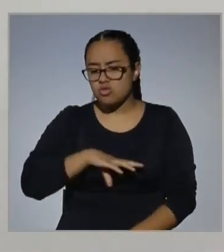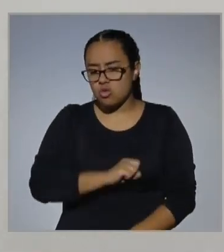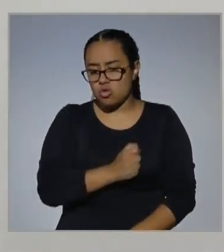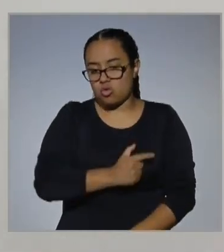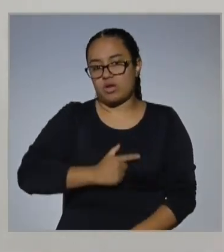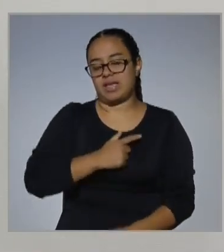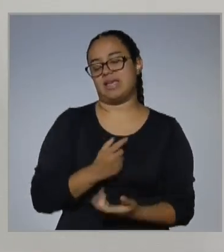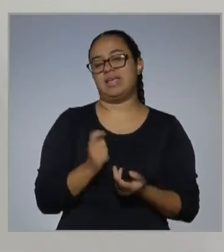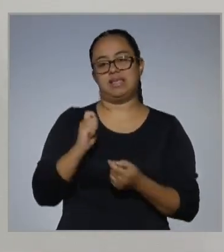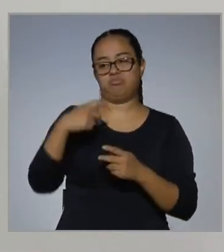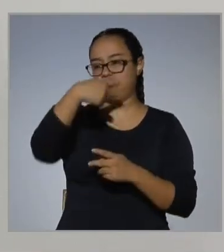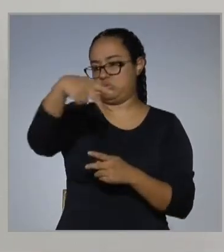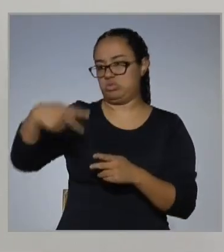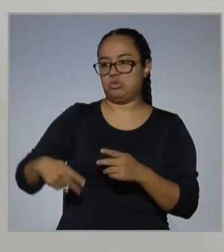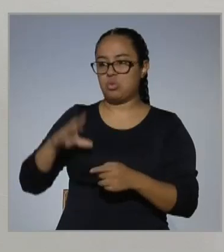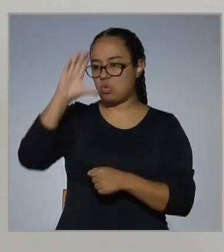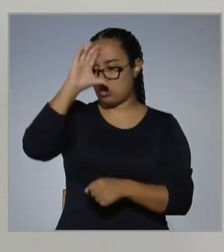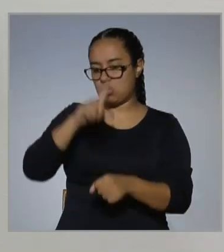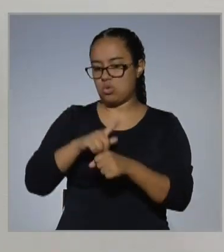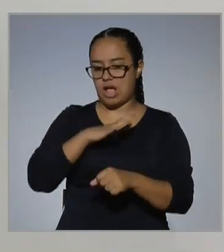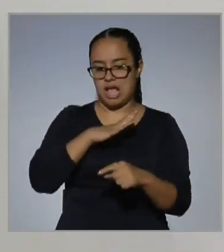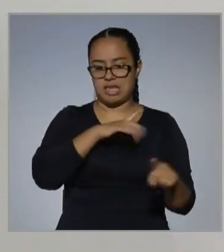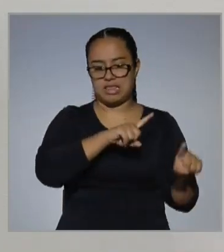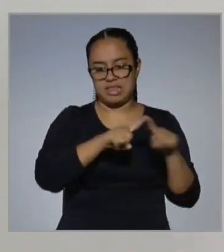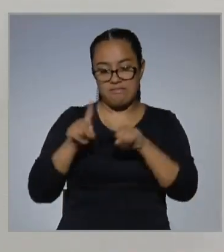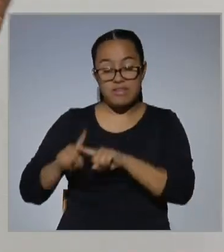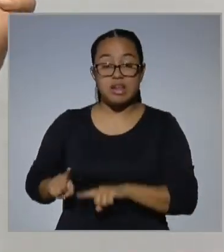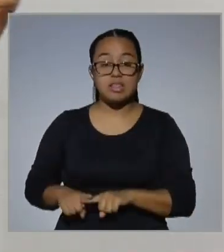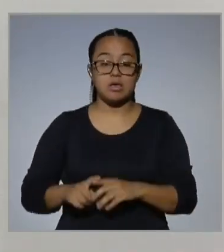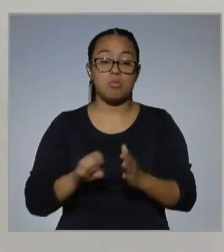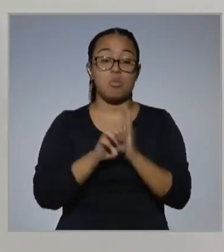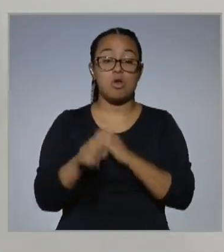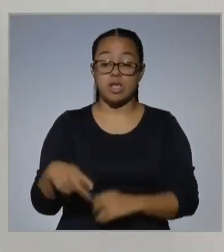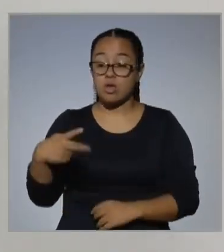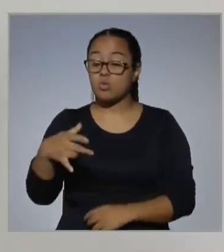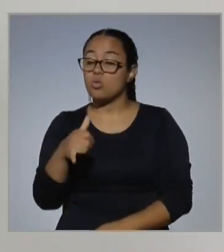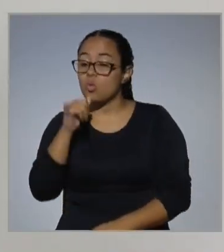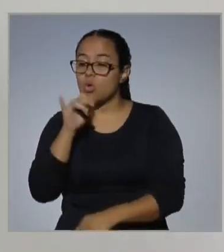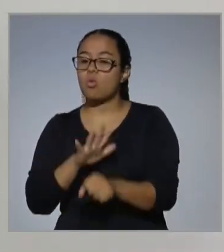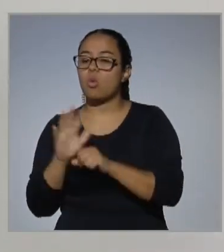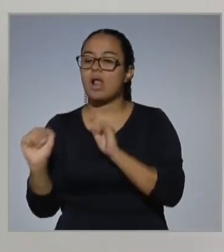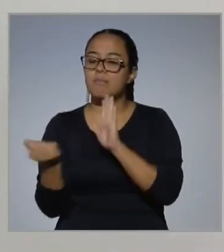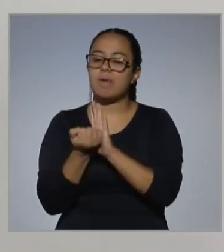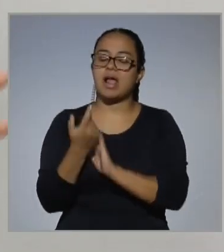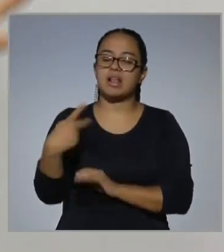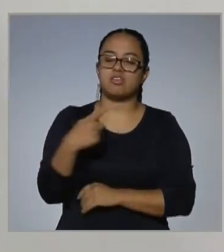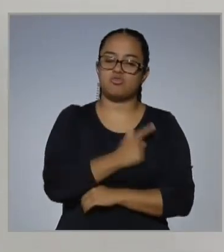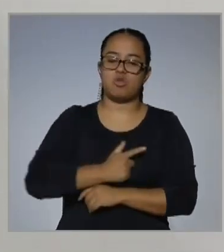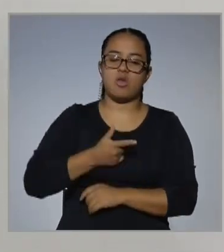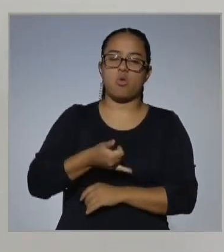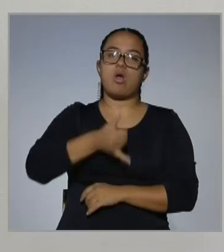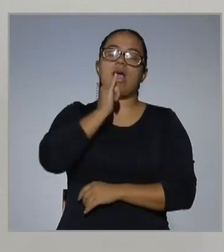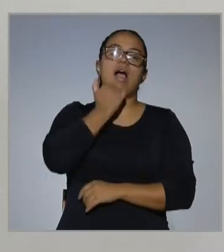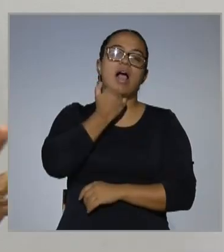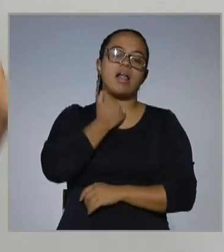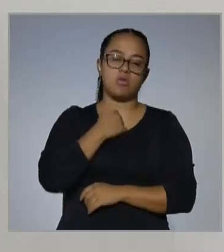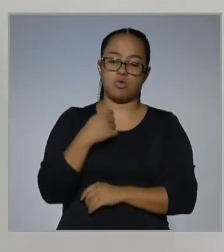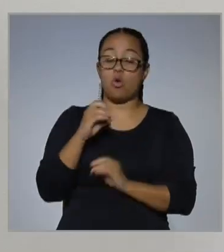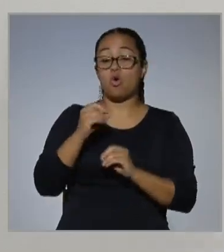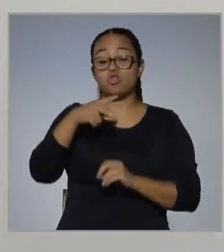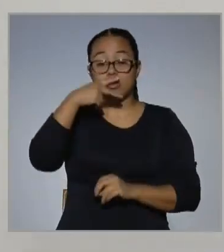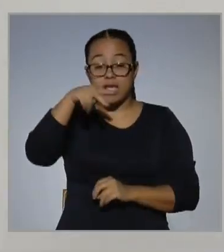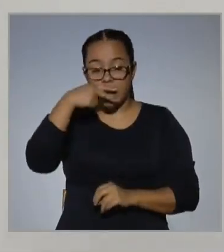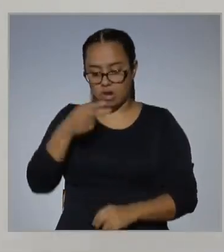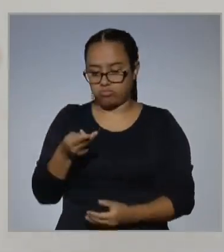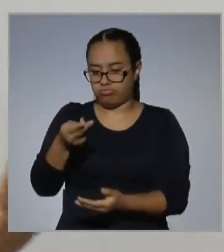también es cultural, ¿no? Claro. Si bebía tal marca o bebía tal otra, pero bueno. ¿No? Ahí están sus cigarros,